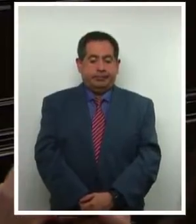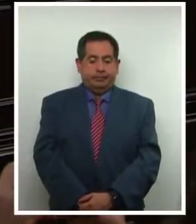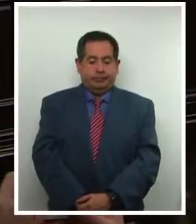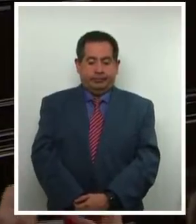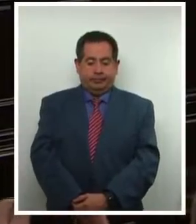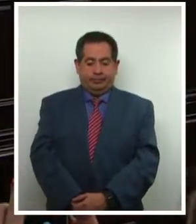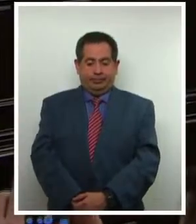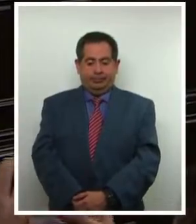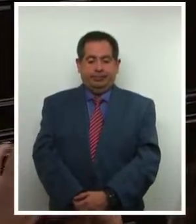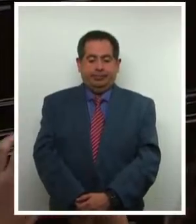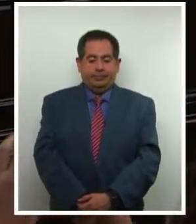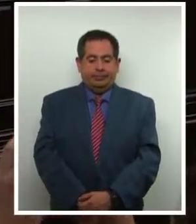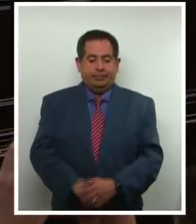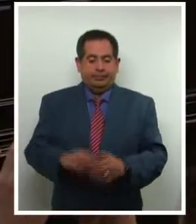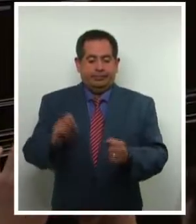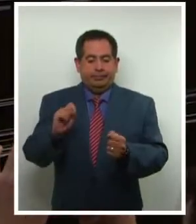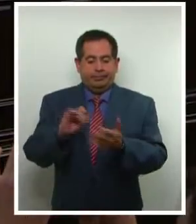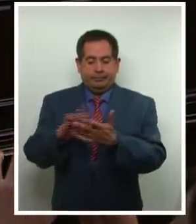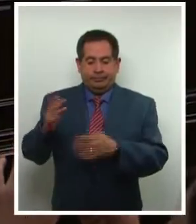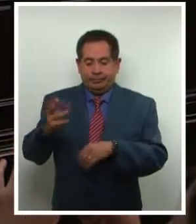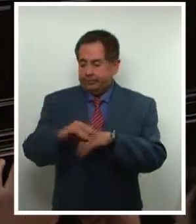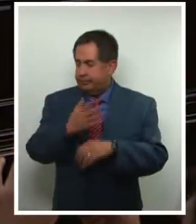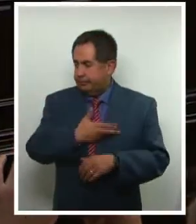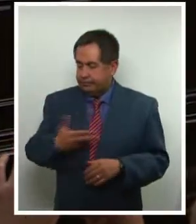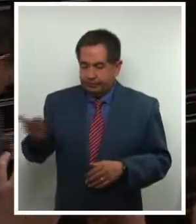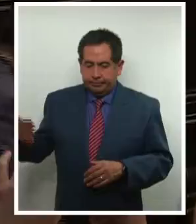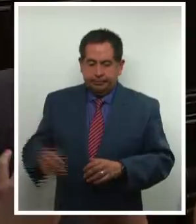¿Qué pasó? Muchas gracias, con su venia, presidente.